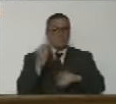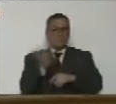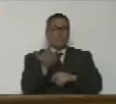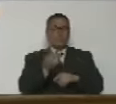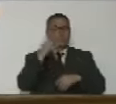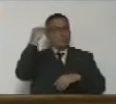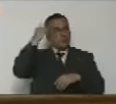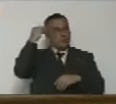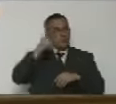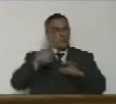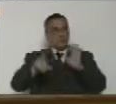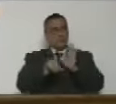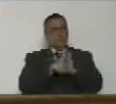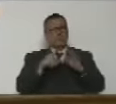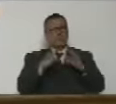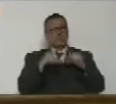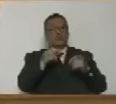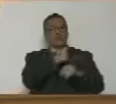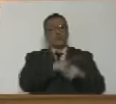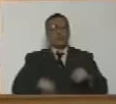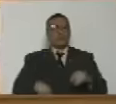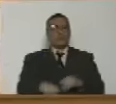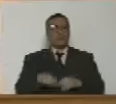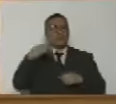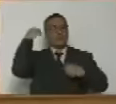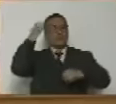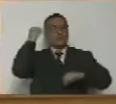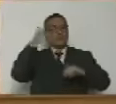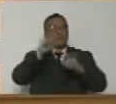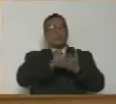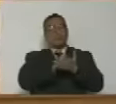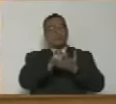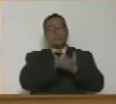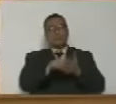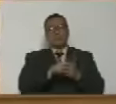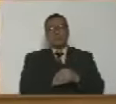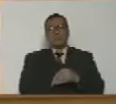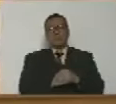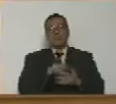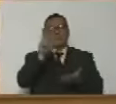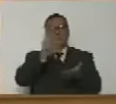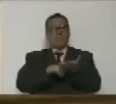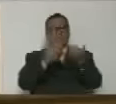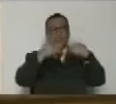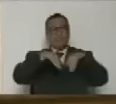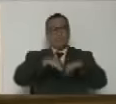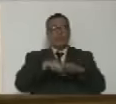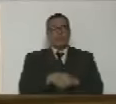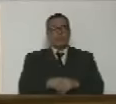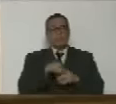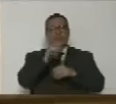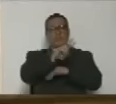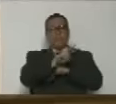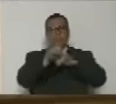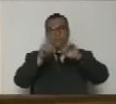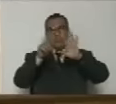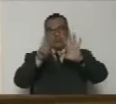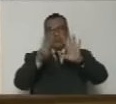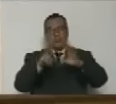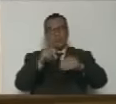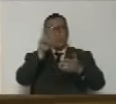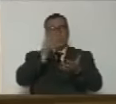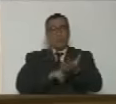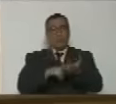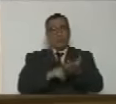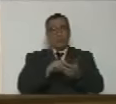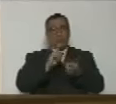sancionada de acuerdo a la ley. Es todo, presidente. En consideración al artículo. Queda aprobado. Siguiente. 27. Se sugiere